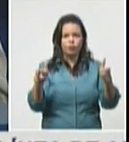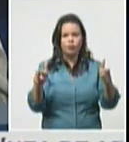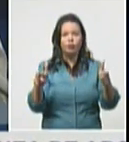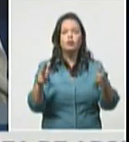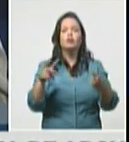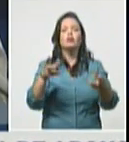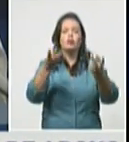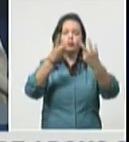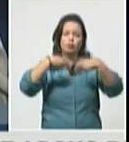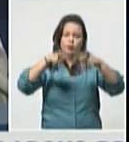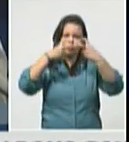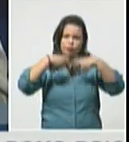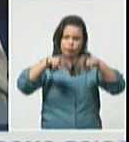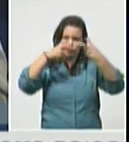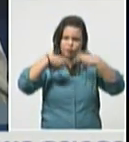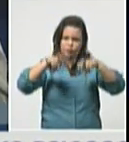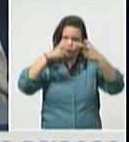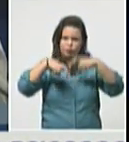estudiado, se le han hecho